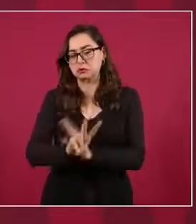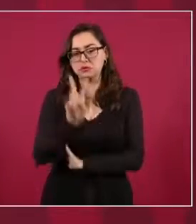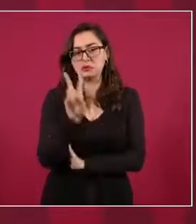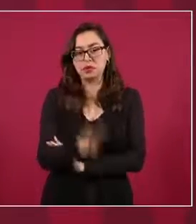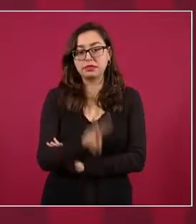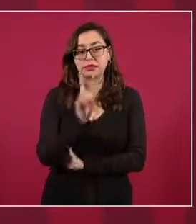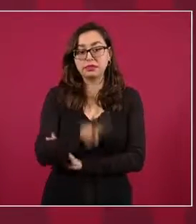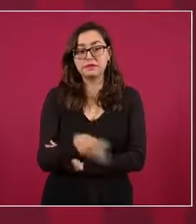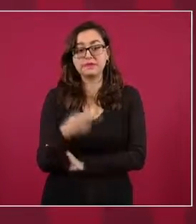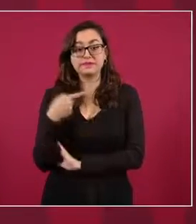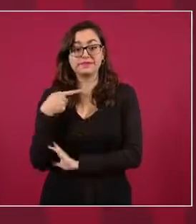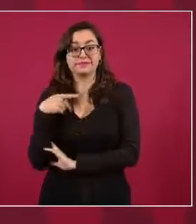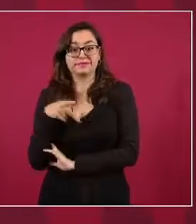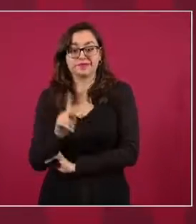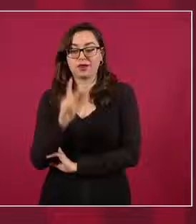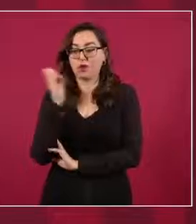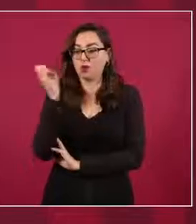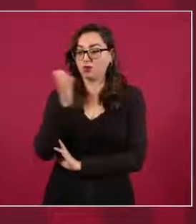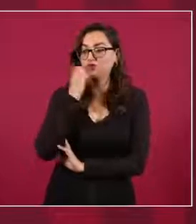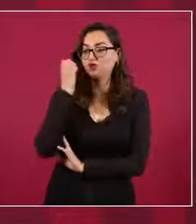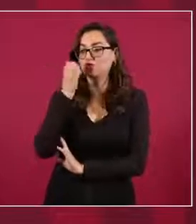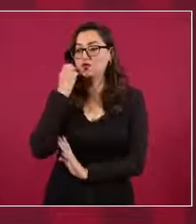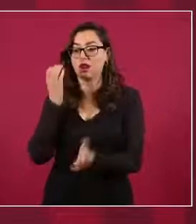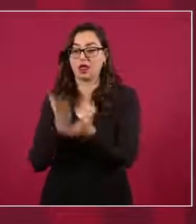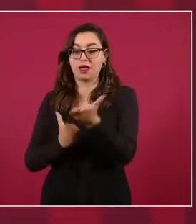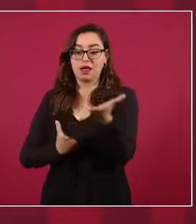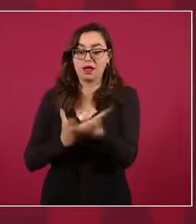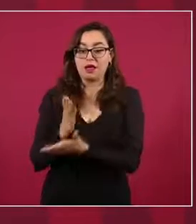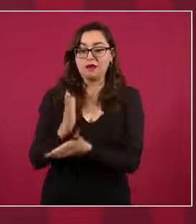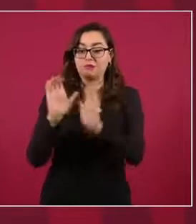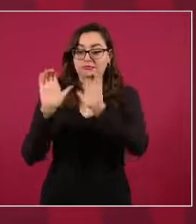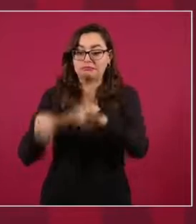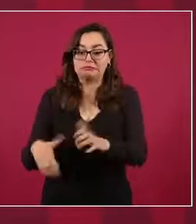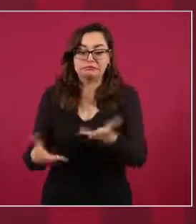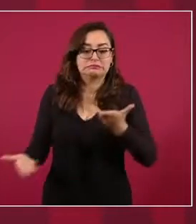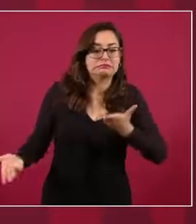en sí misma es formativa.